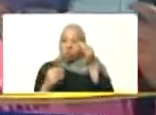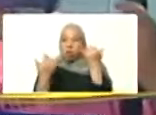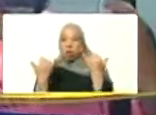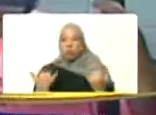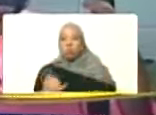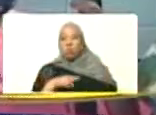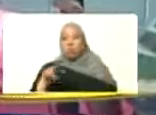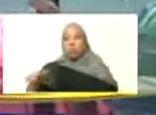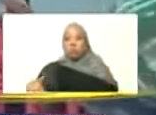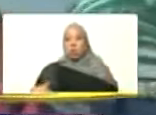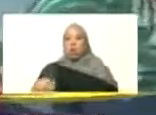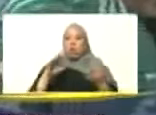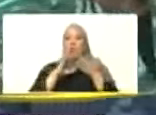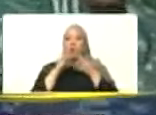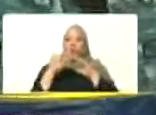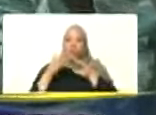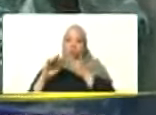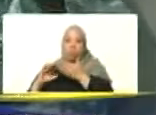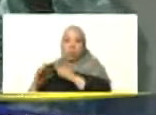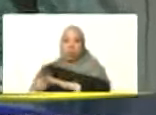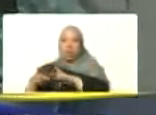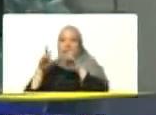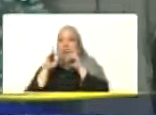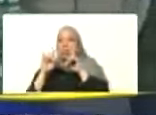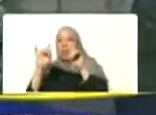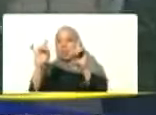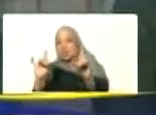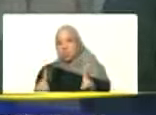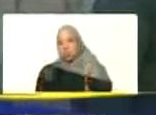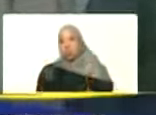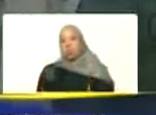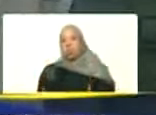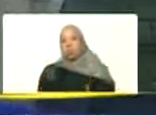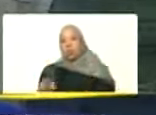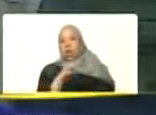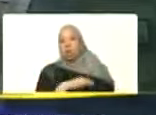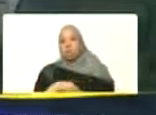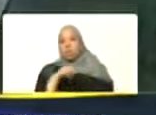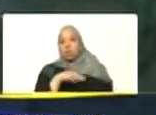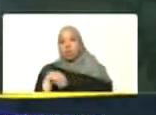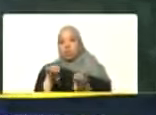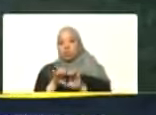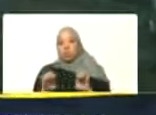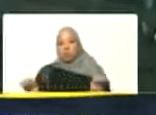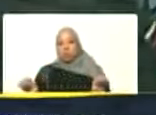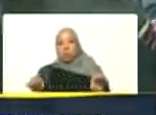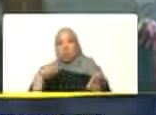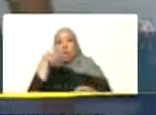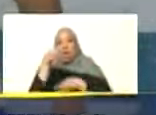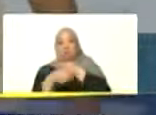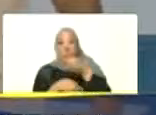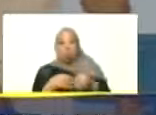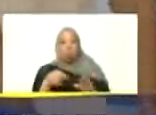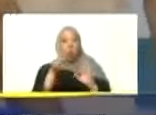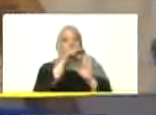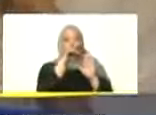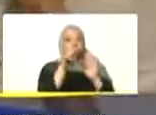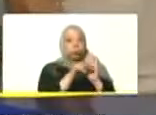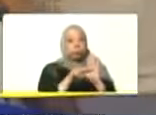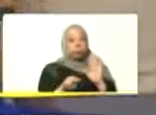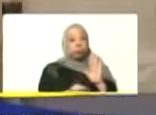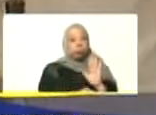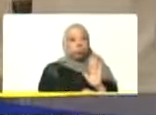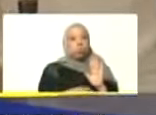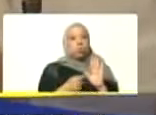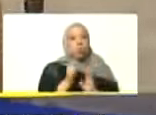momento nosotros como comunidad decidimos activar en lo que el Ministerio de Educación mandó la línea derivada de usted,